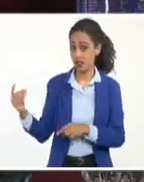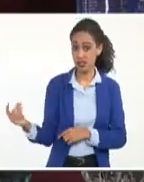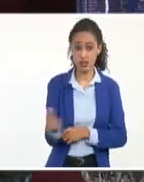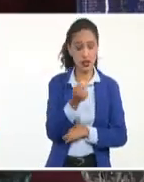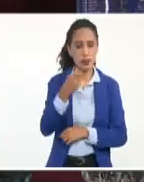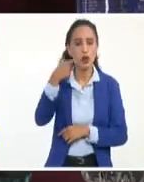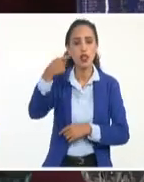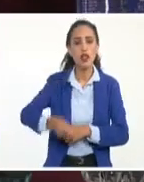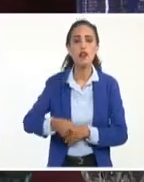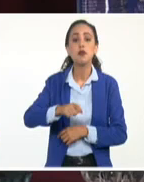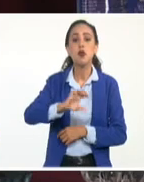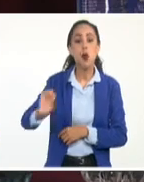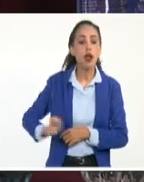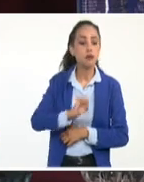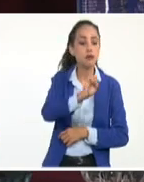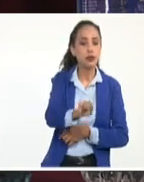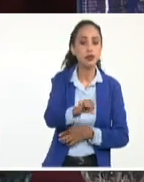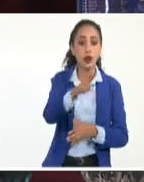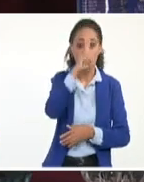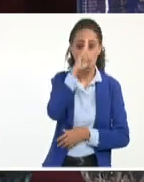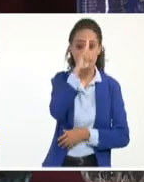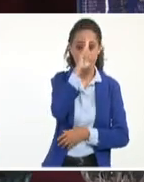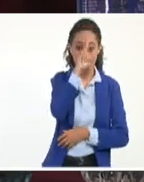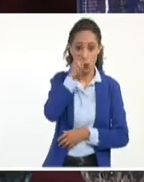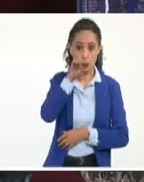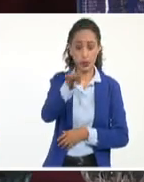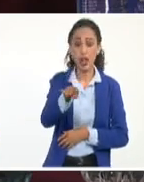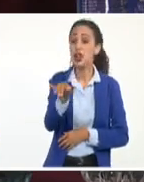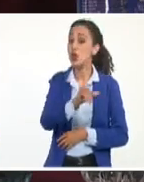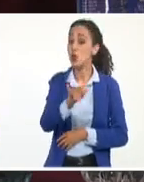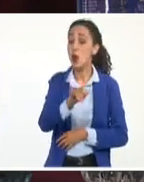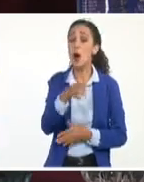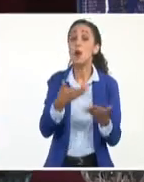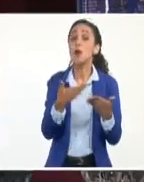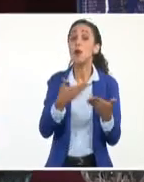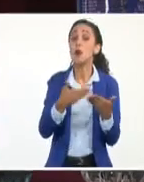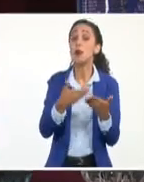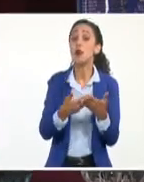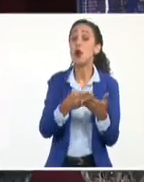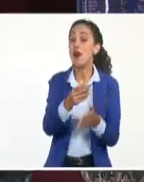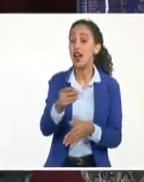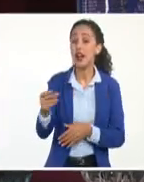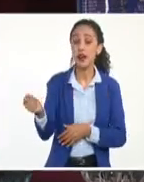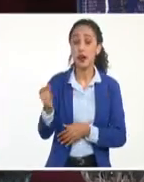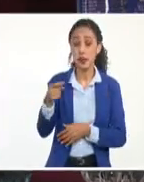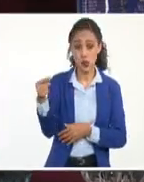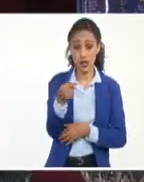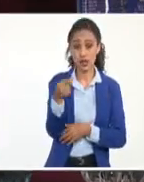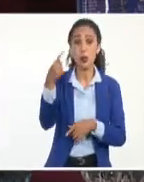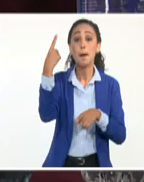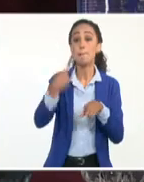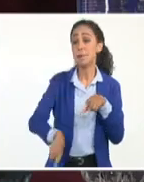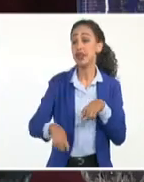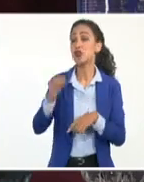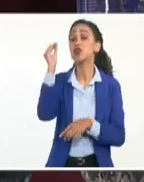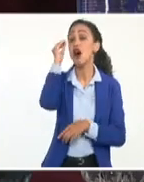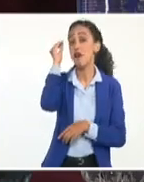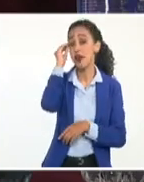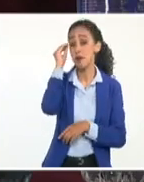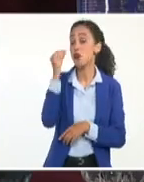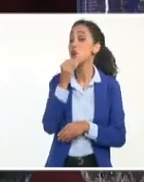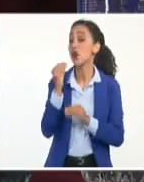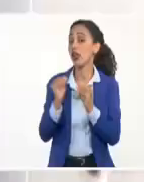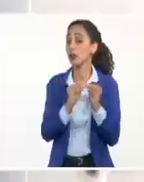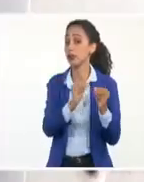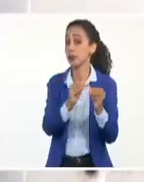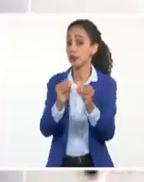incluido aquel que nos da un test rápido negativo, pero que sabemos que tiene clínica y que esperando el resultado del PCR